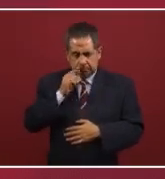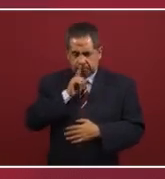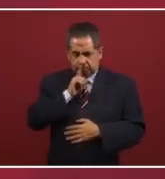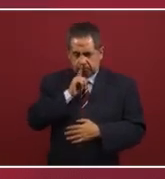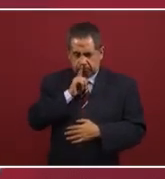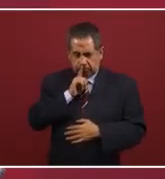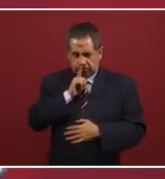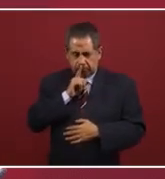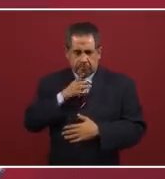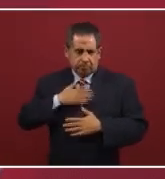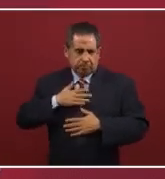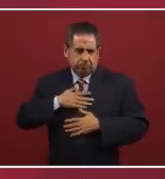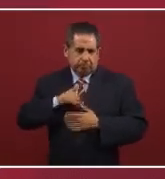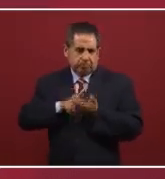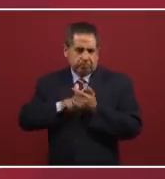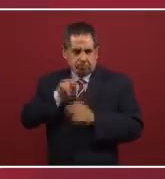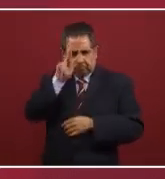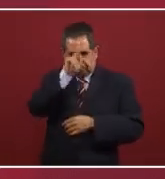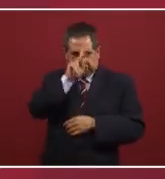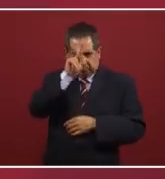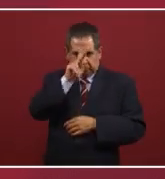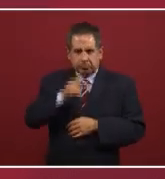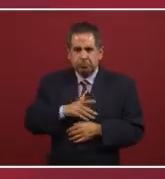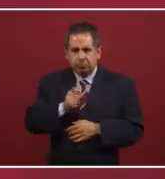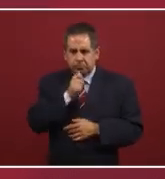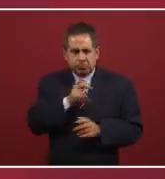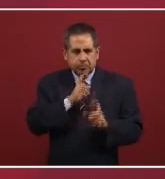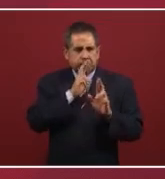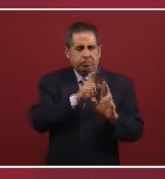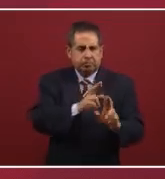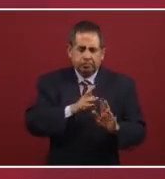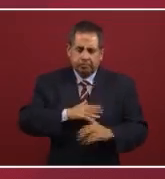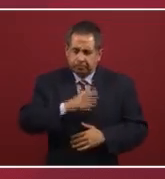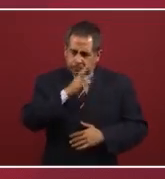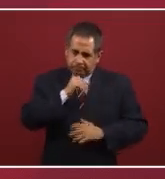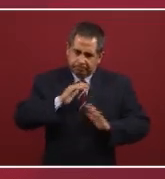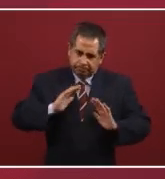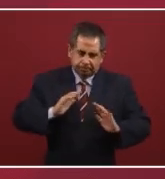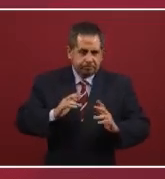No voy a contestar tu pregunta,